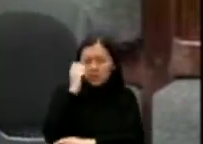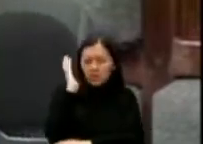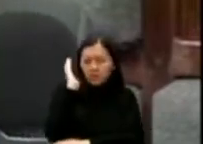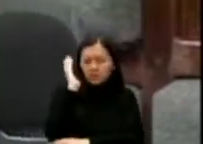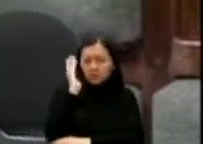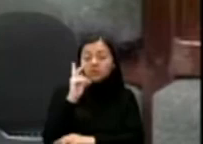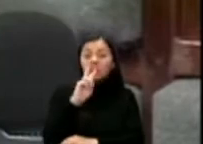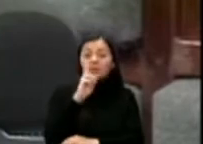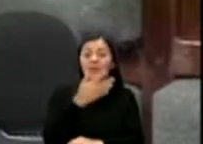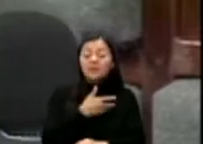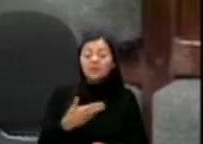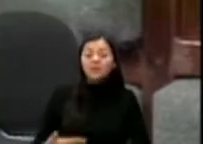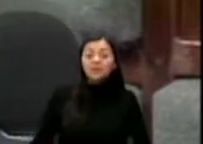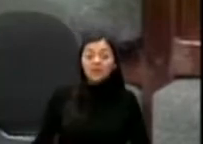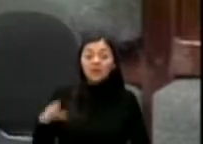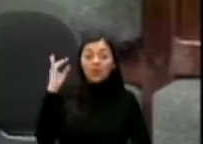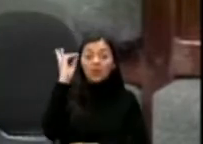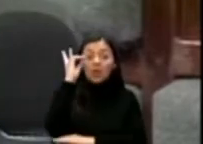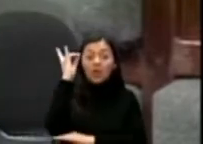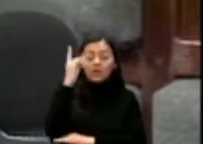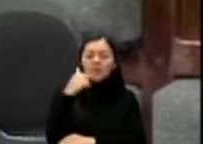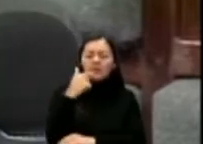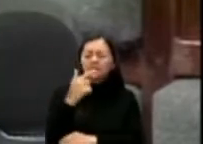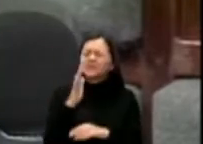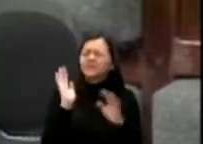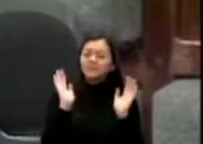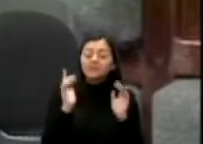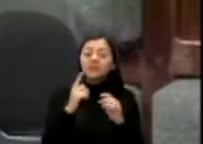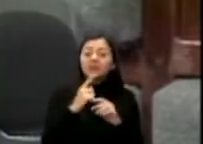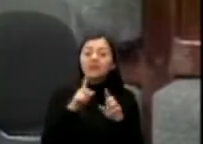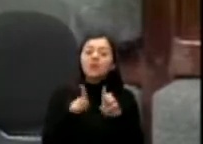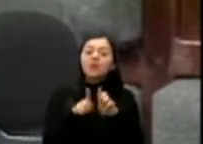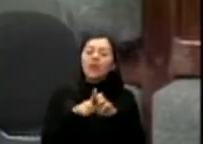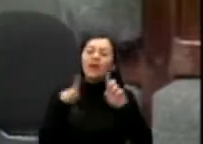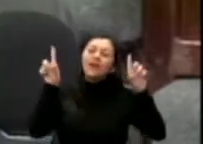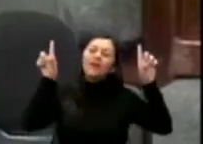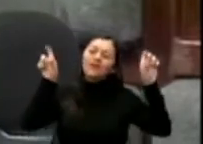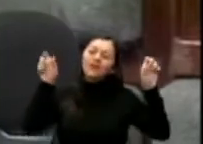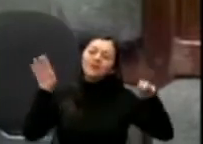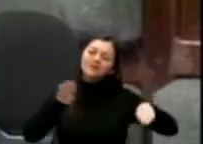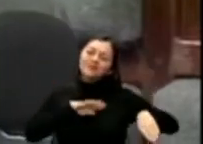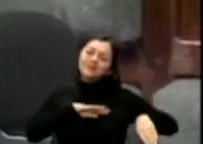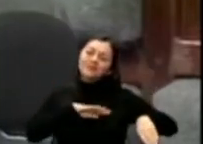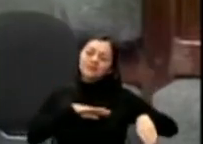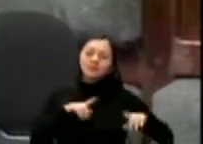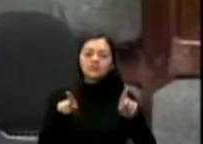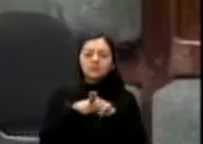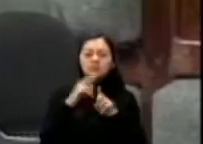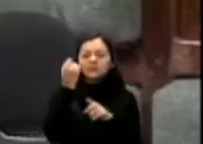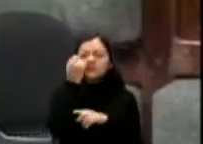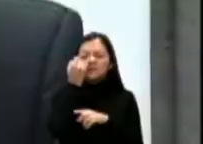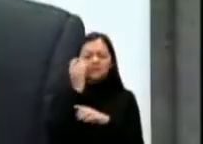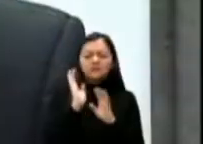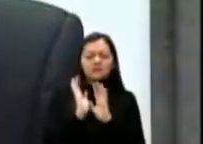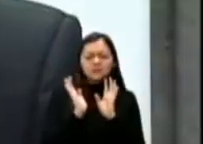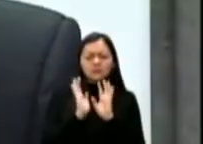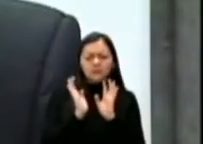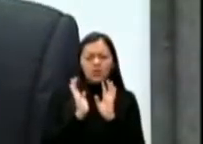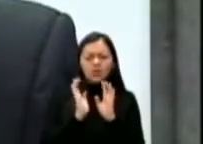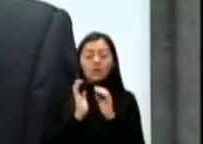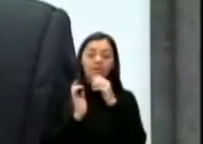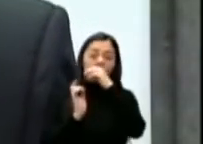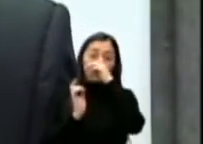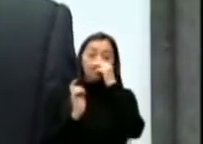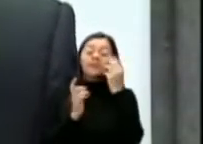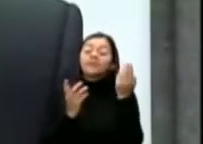boliviano linera decía para que no sean la foto de postal simplemente nuestros indígenas que son los de amazon es que